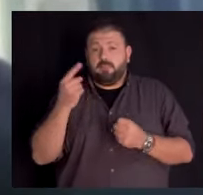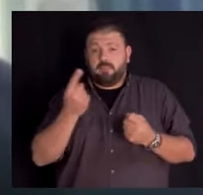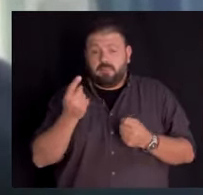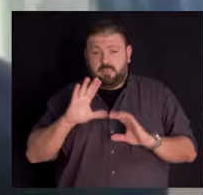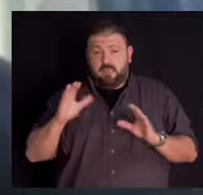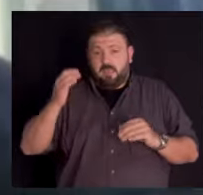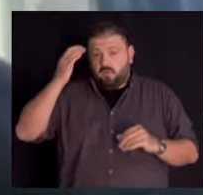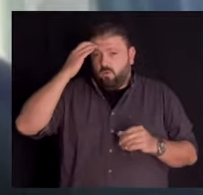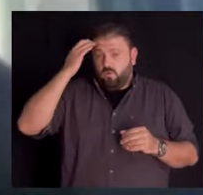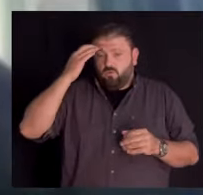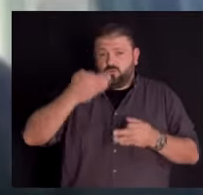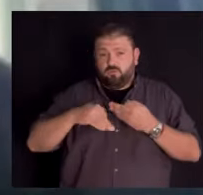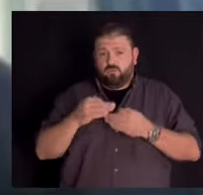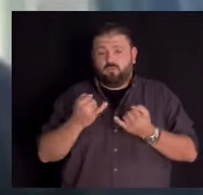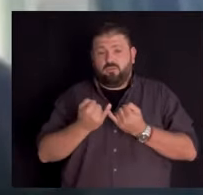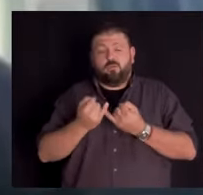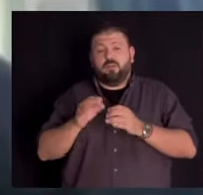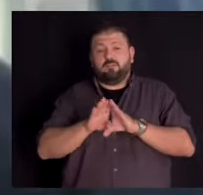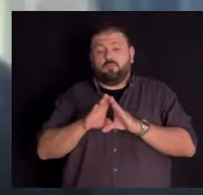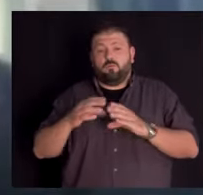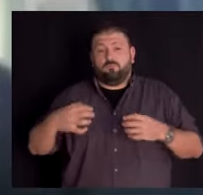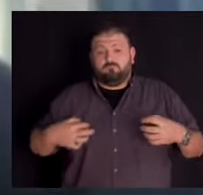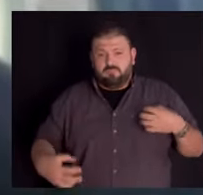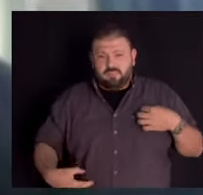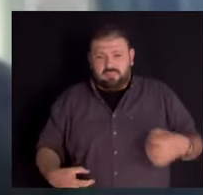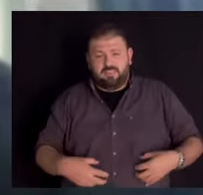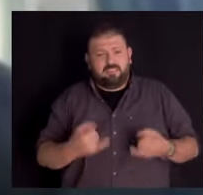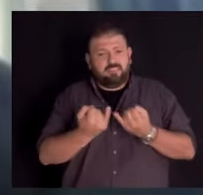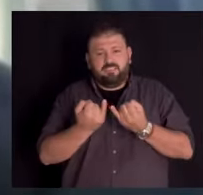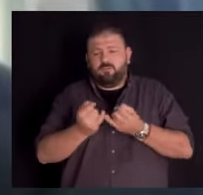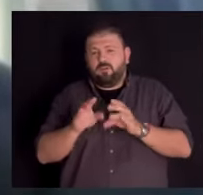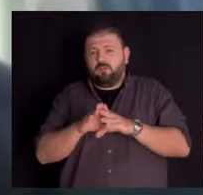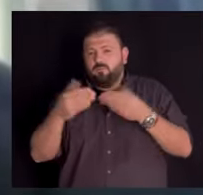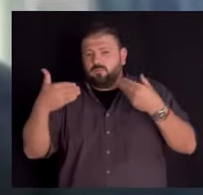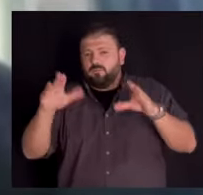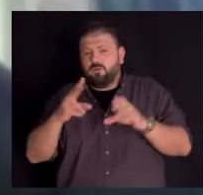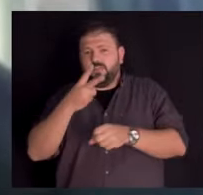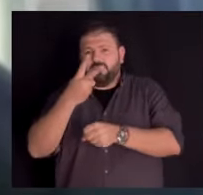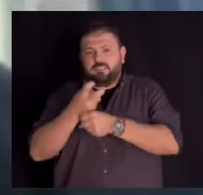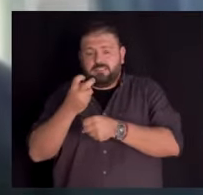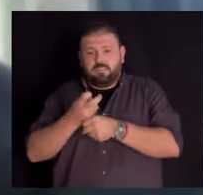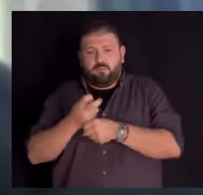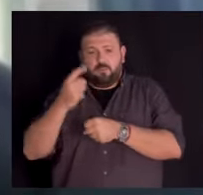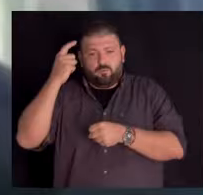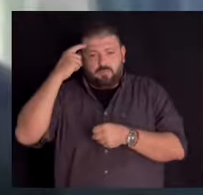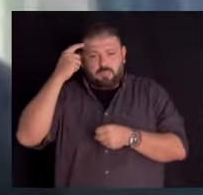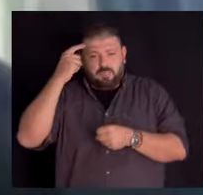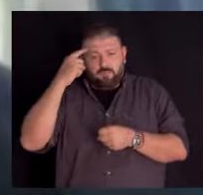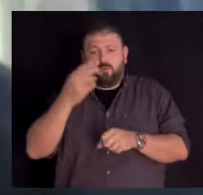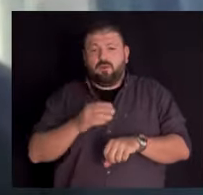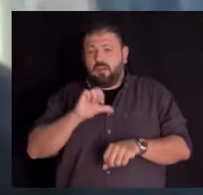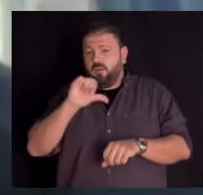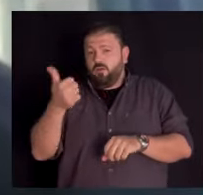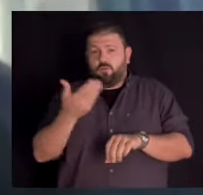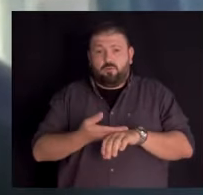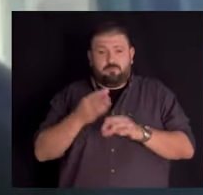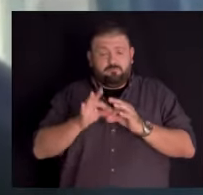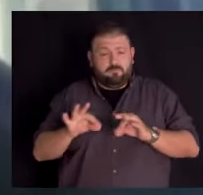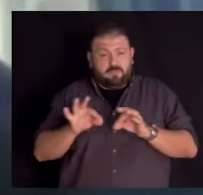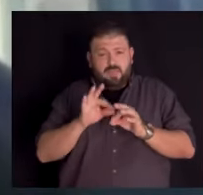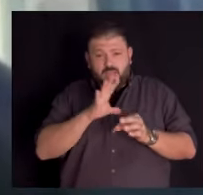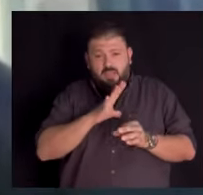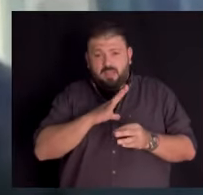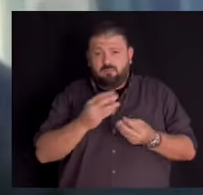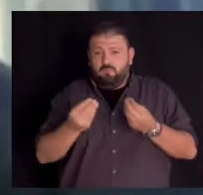conoce el aparato digestivo como el segundo cerebro. Ahora, hay otra parte, otro órgano importantísimo, donde hay muchas neuronas, que es